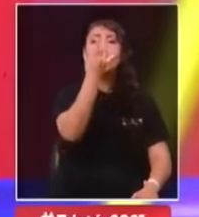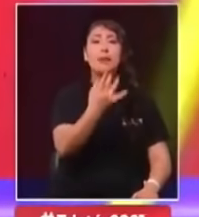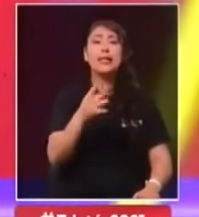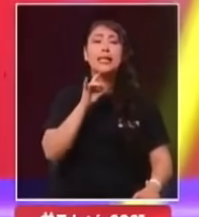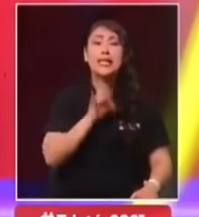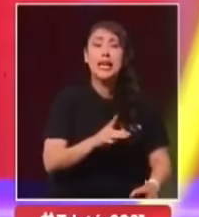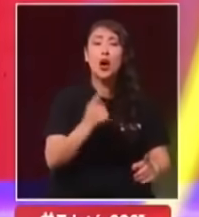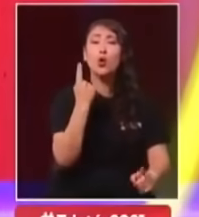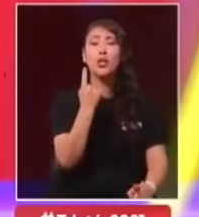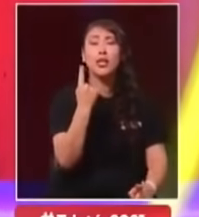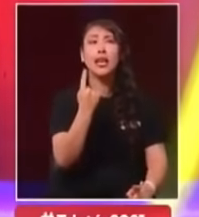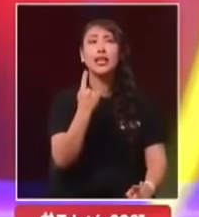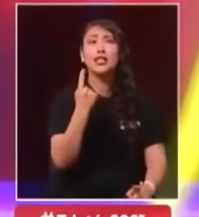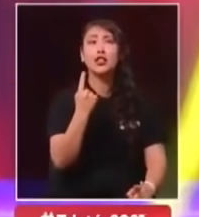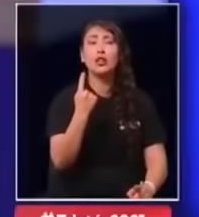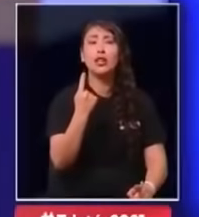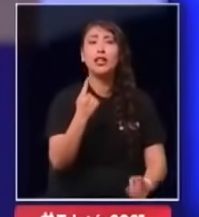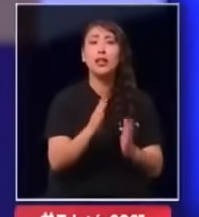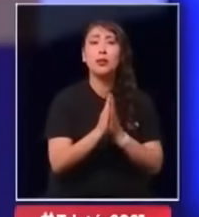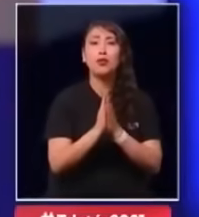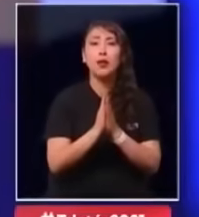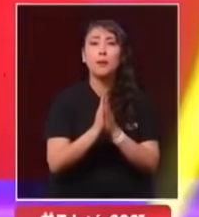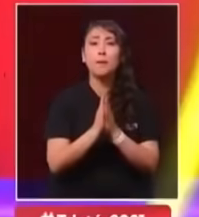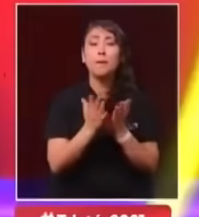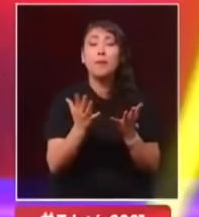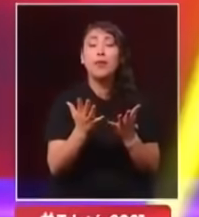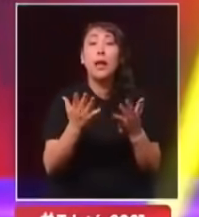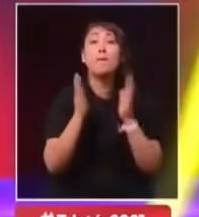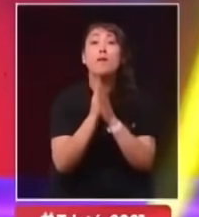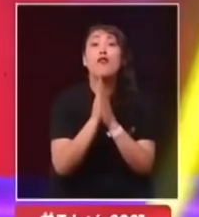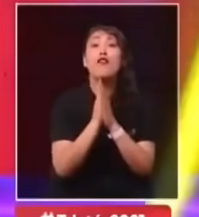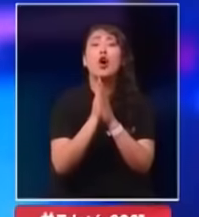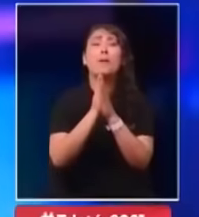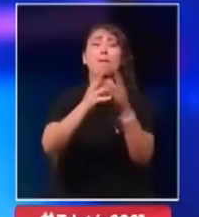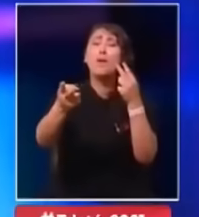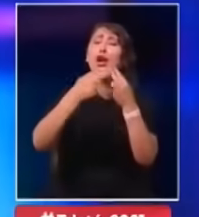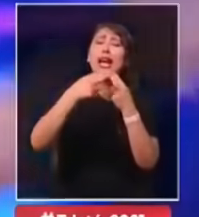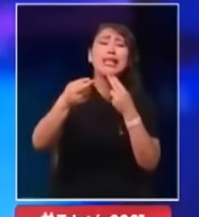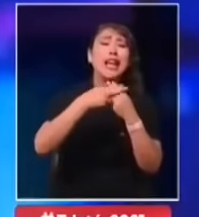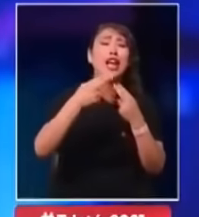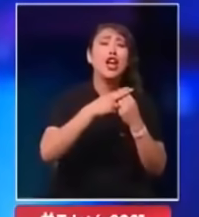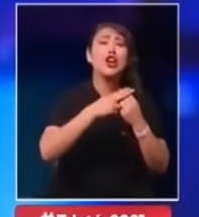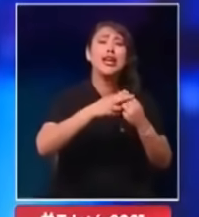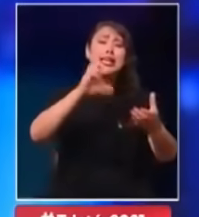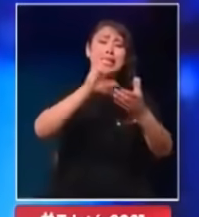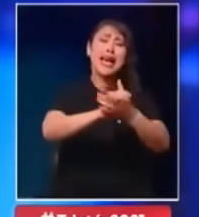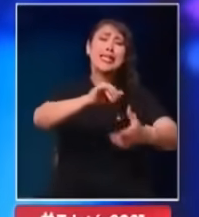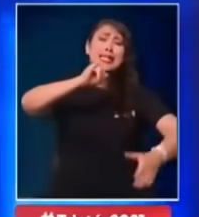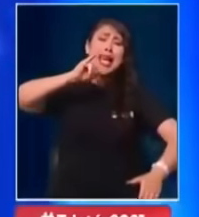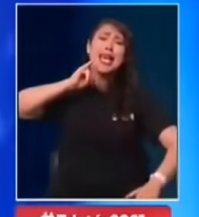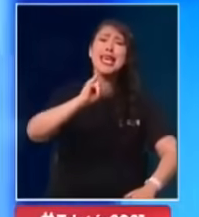uno solo, Chile unido. Por la Teletón,